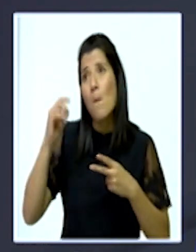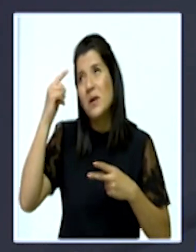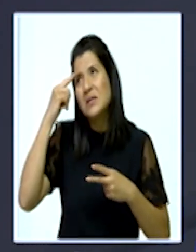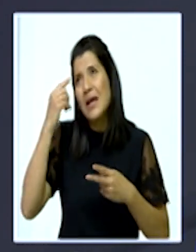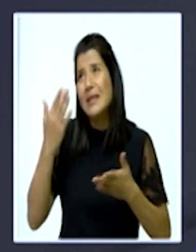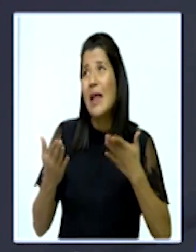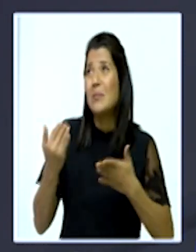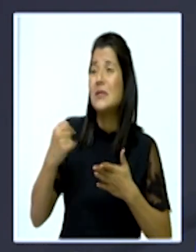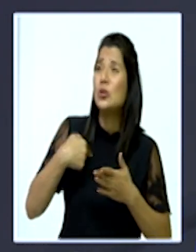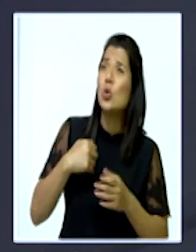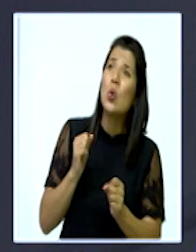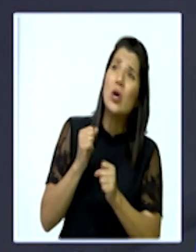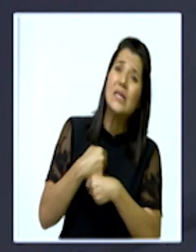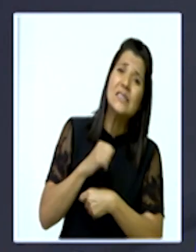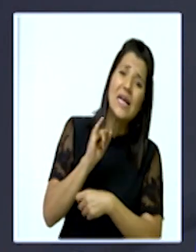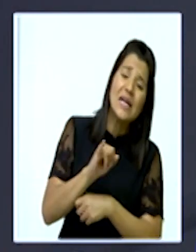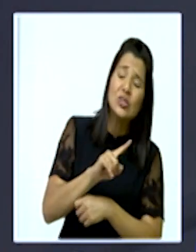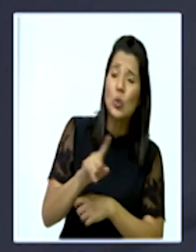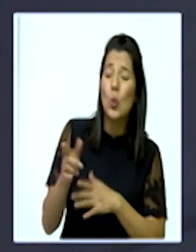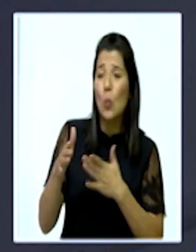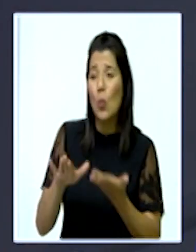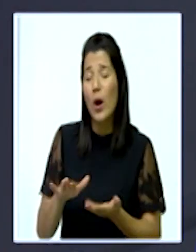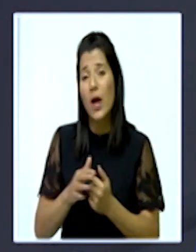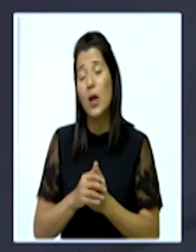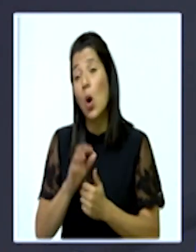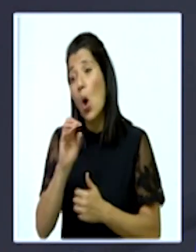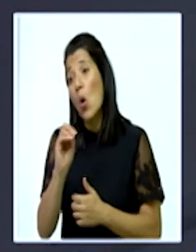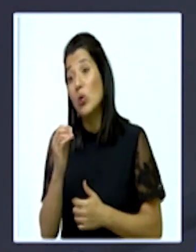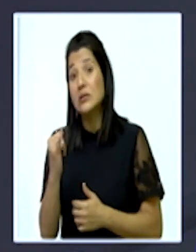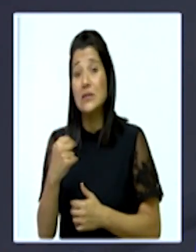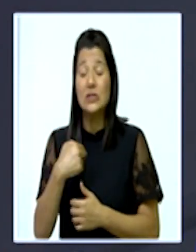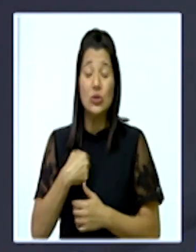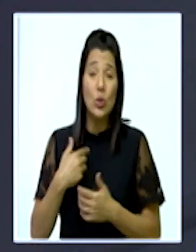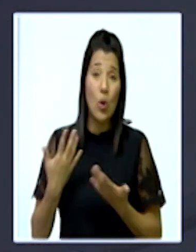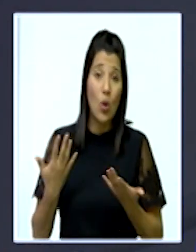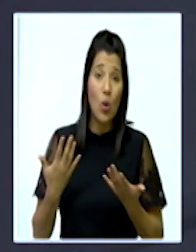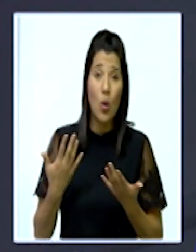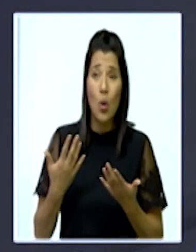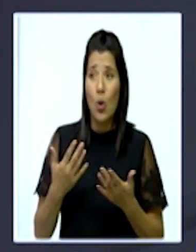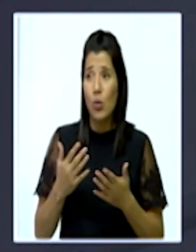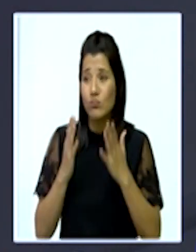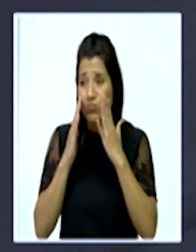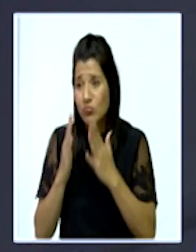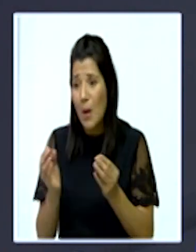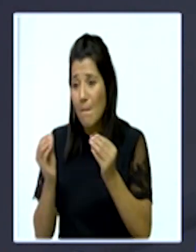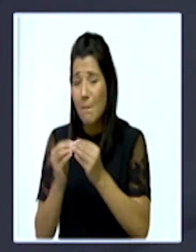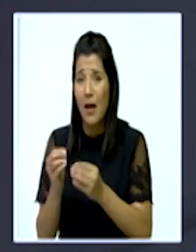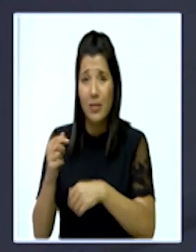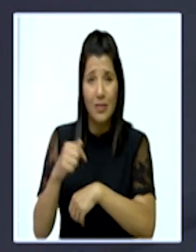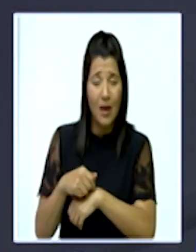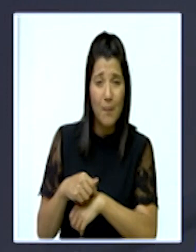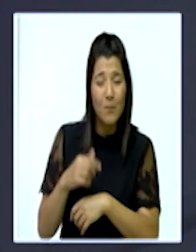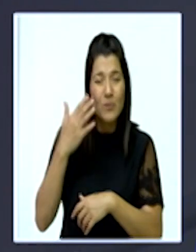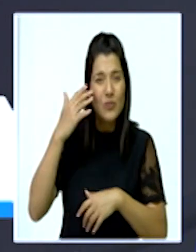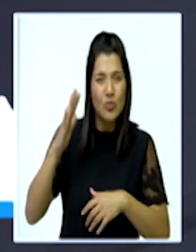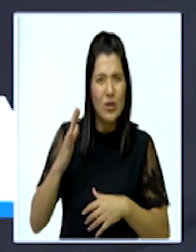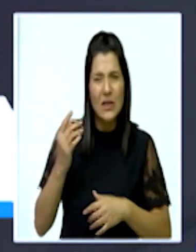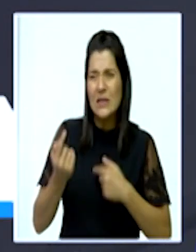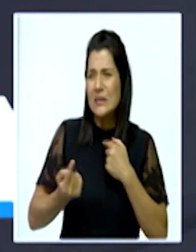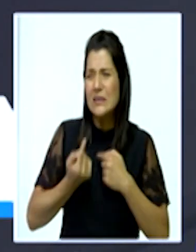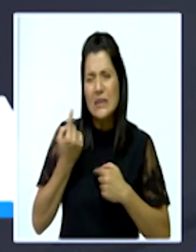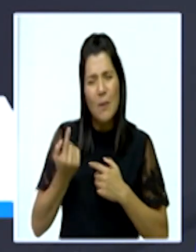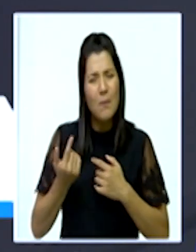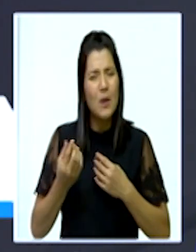hubiera hecho algo más por esta persona, no hubiera fallecido, o si le hubiera dedicado más tiempo, o, ¿verdad? Siempre se hacen